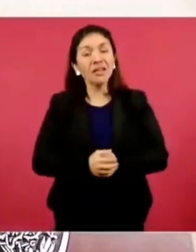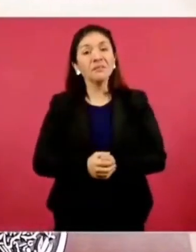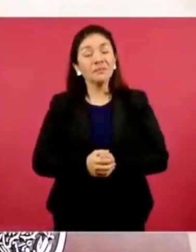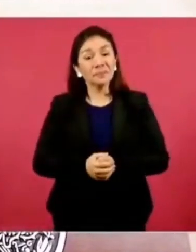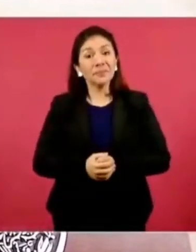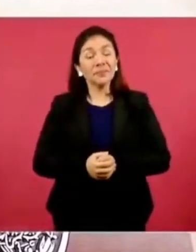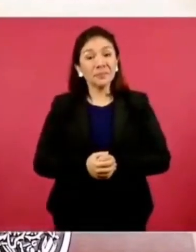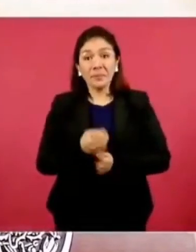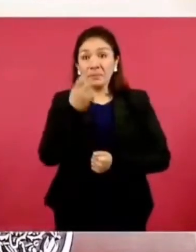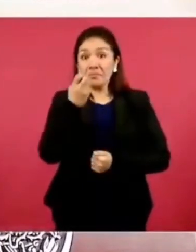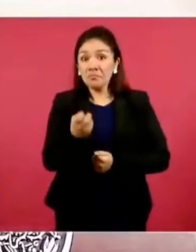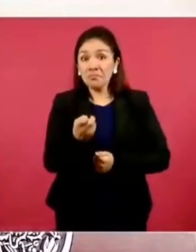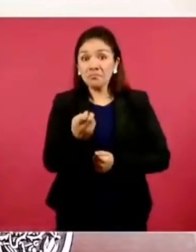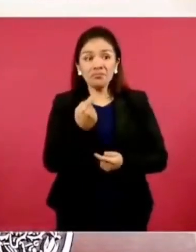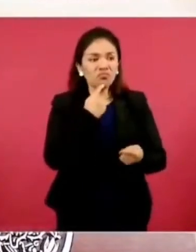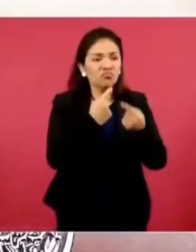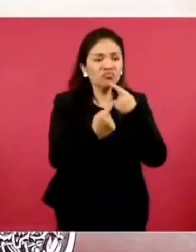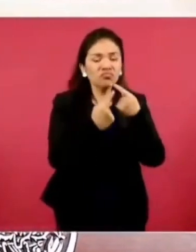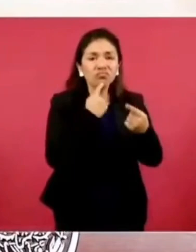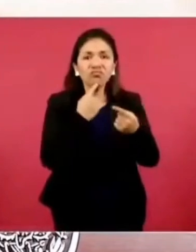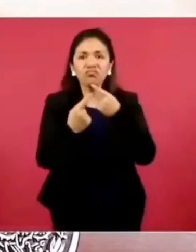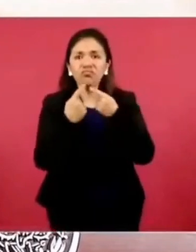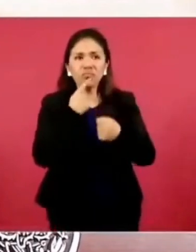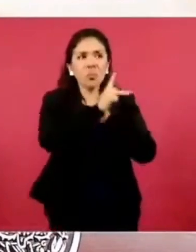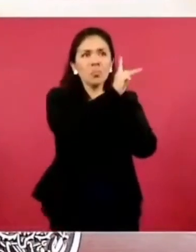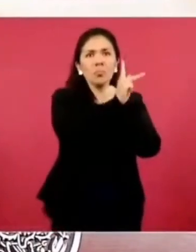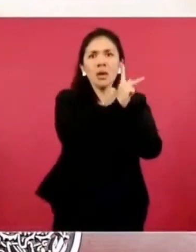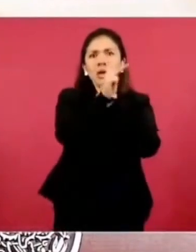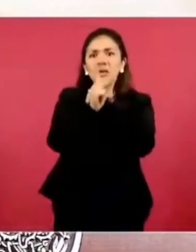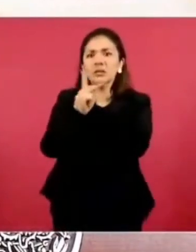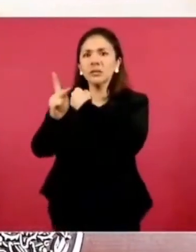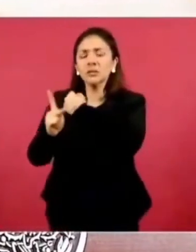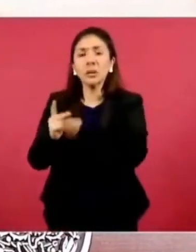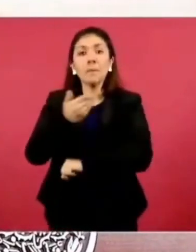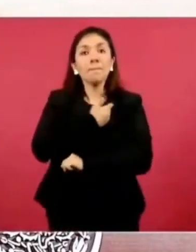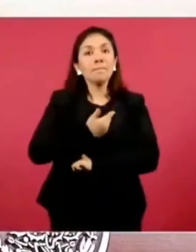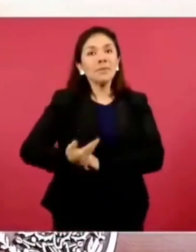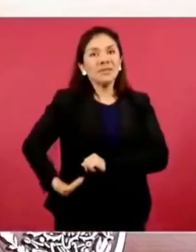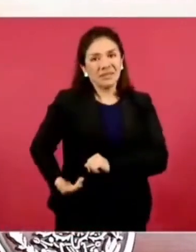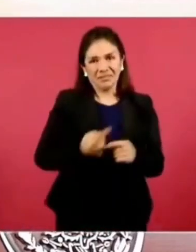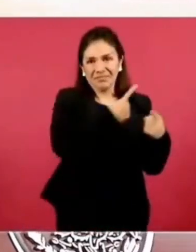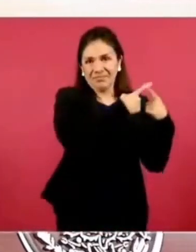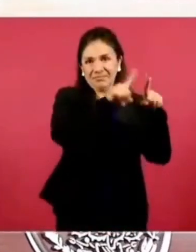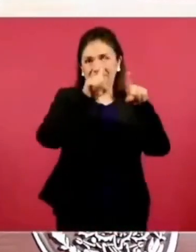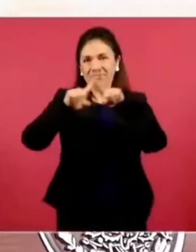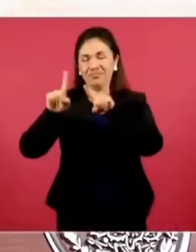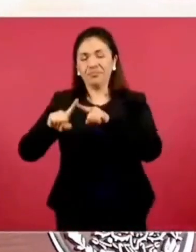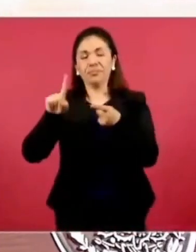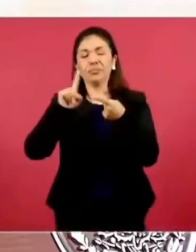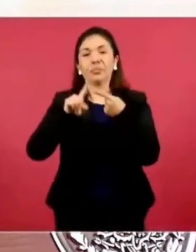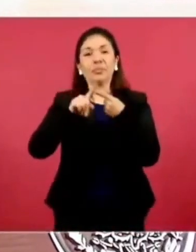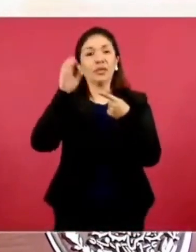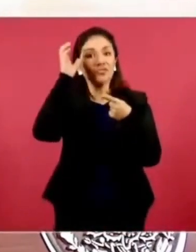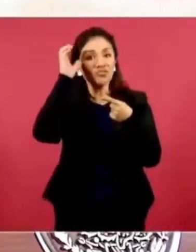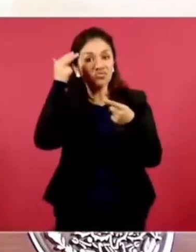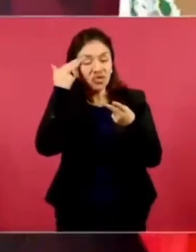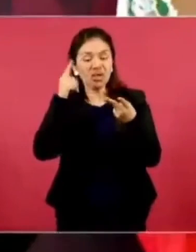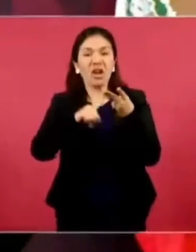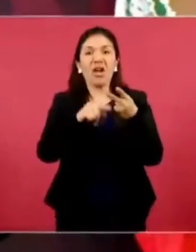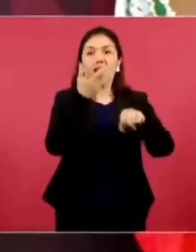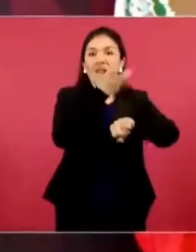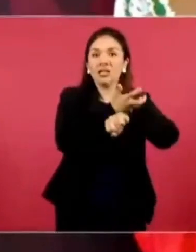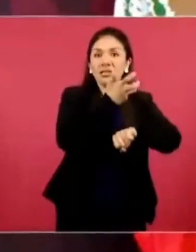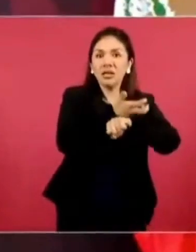encuentro bilateral de los países, los presidentes de China y de Estados Unidos, porque